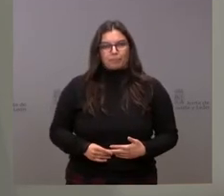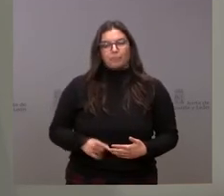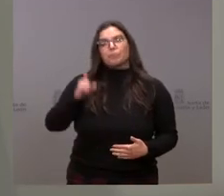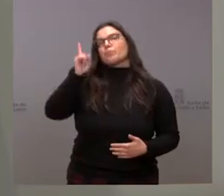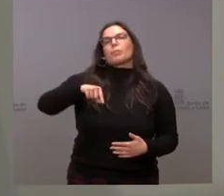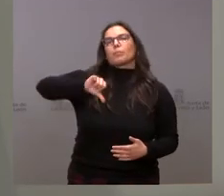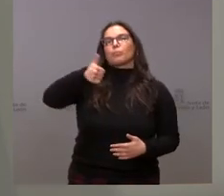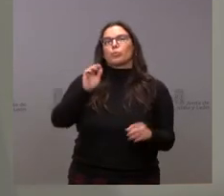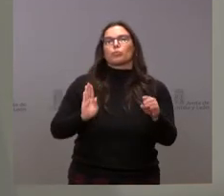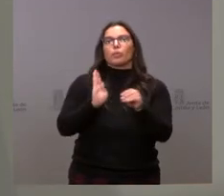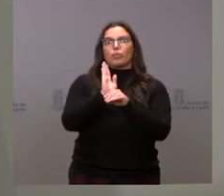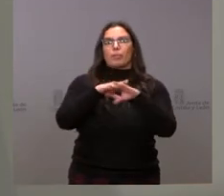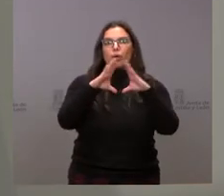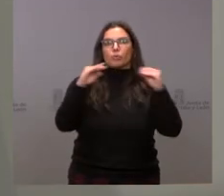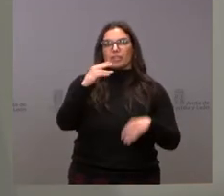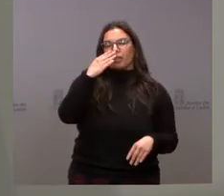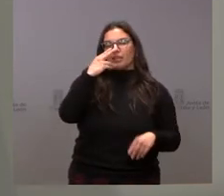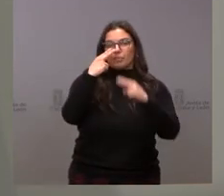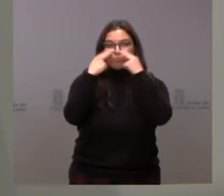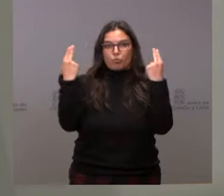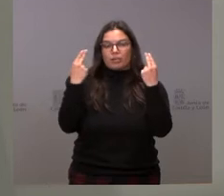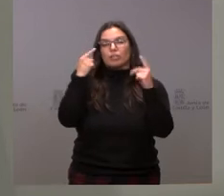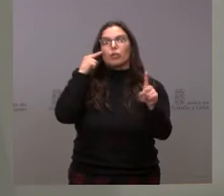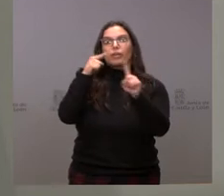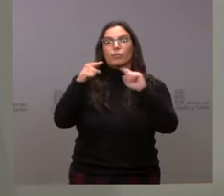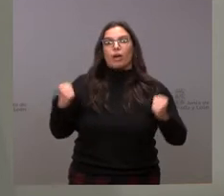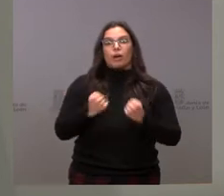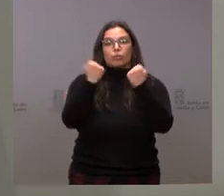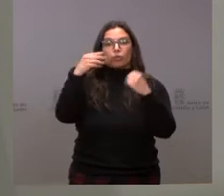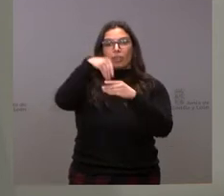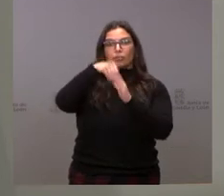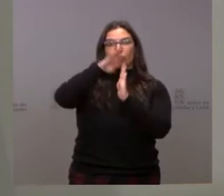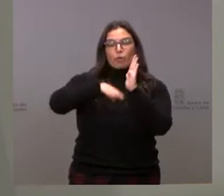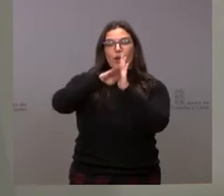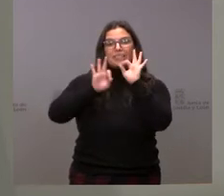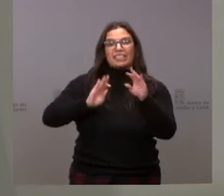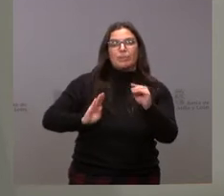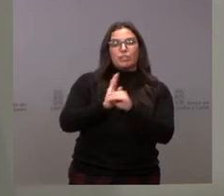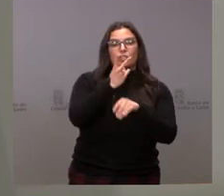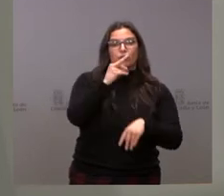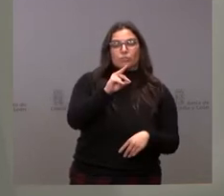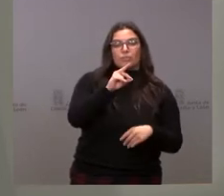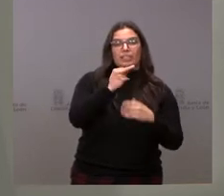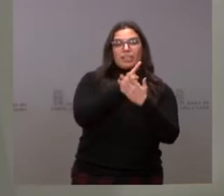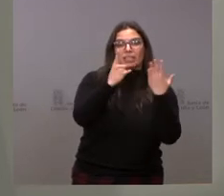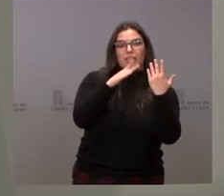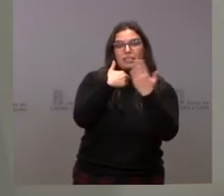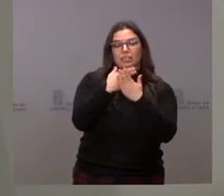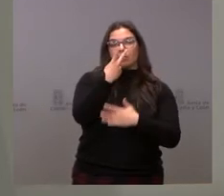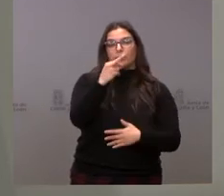subvenciones a las universidades públicas para financiar actuaciones dentro del programa de inversiones 2016